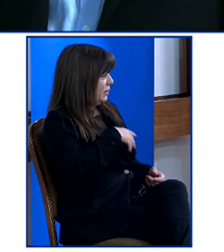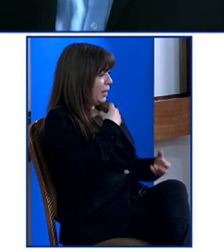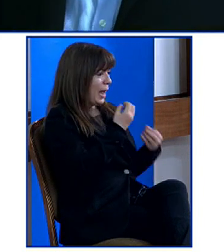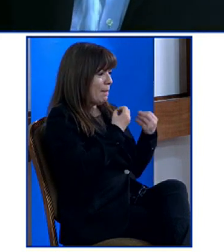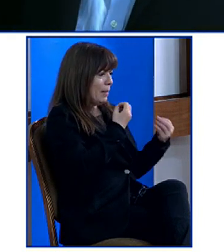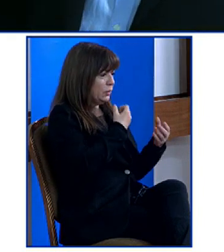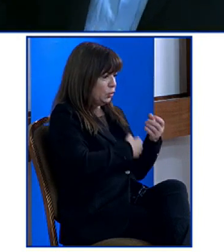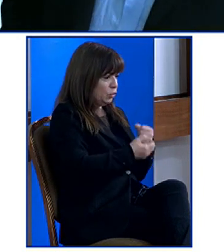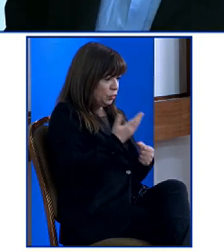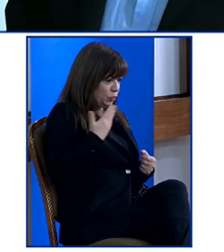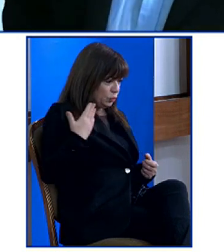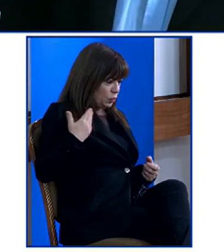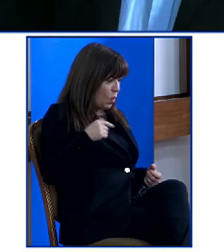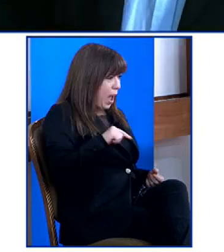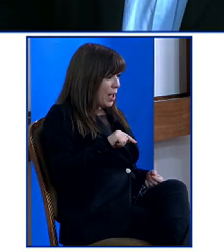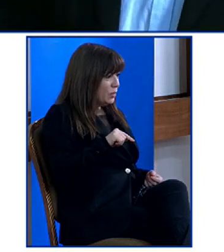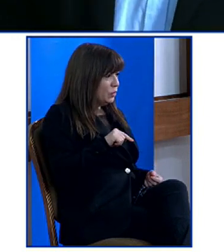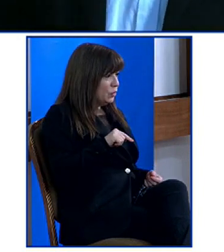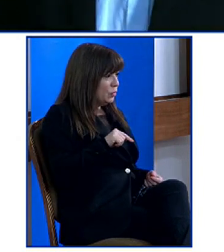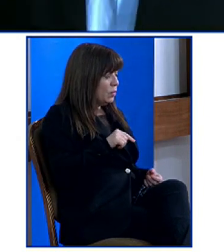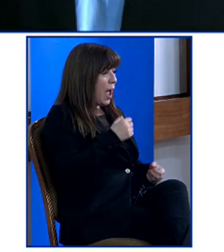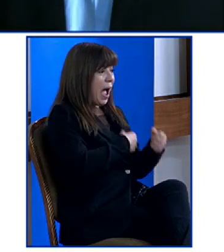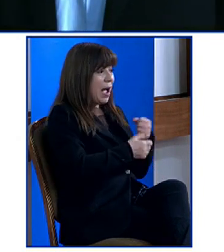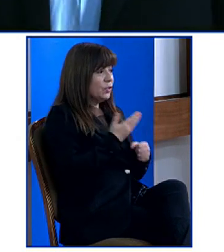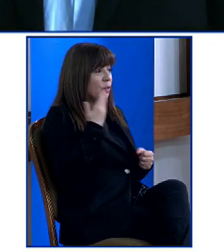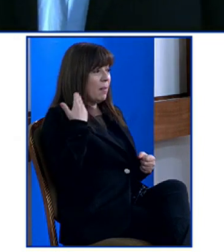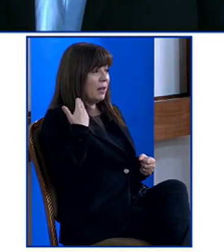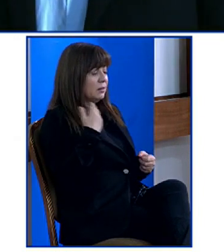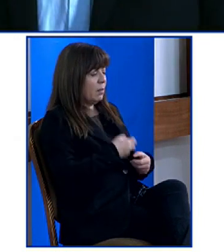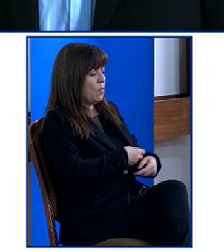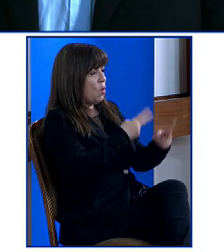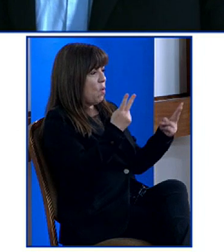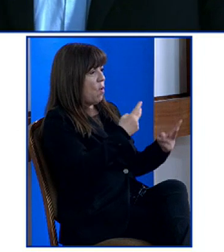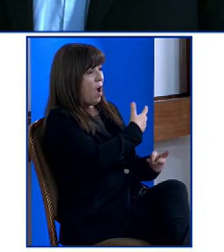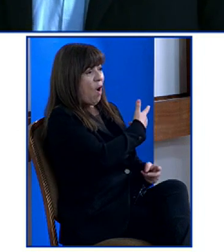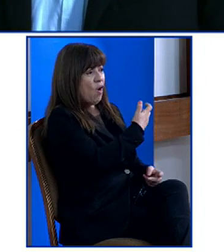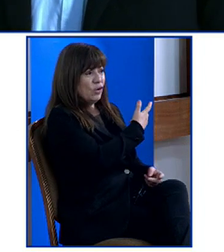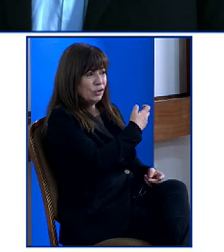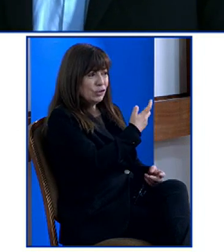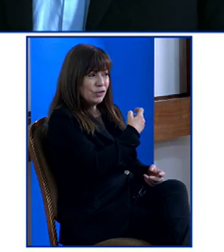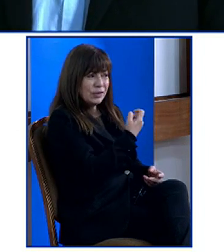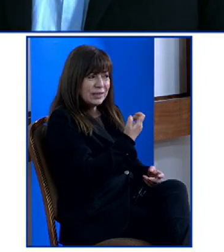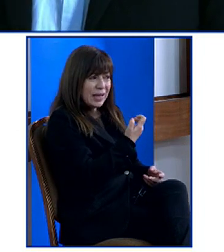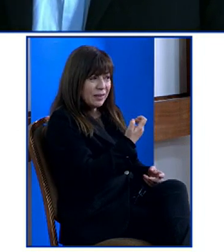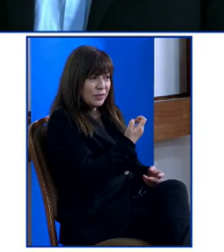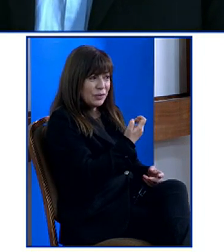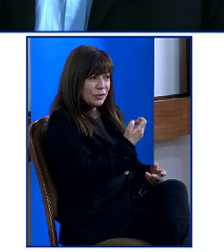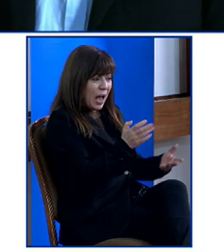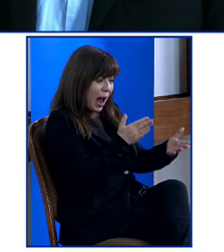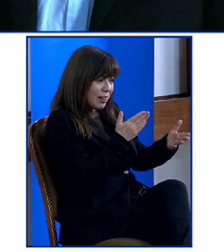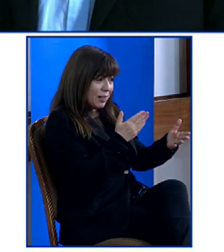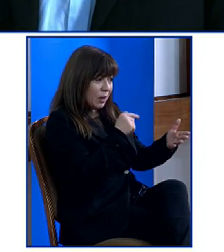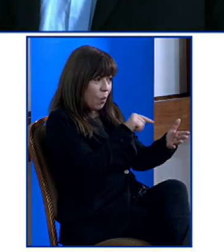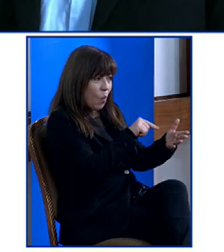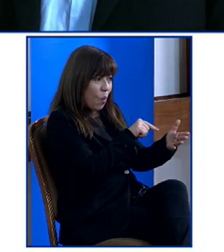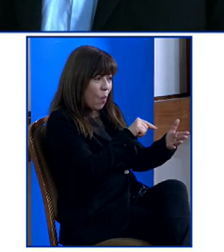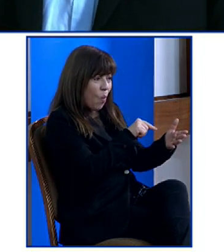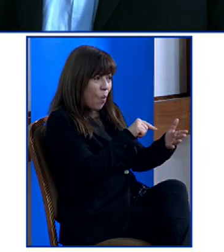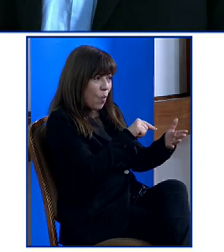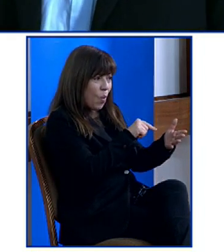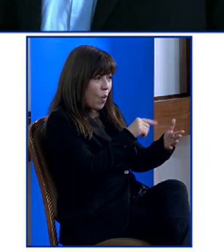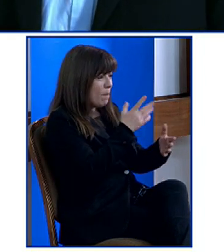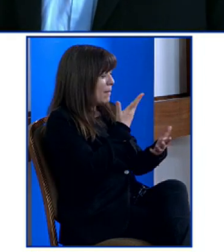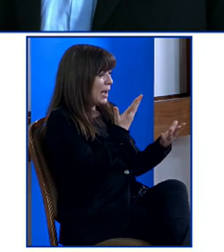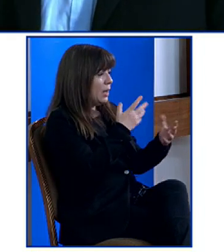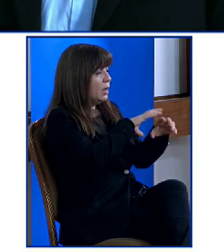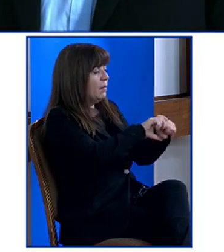año pasado. El año pasado se publicaron más de 800 artículos que trataban de evaluar